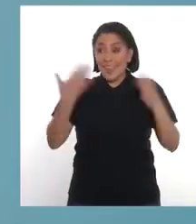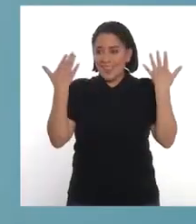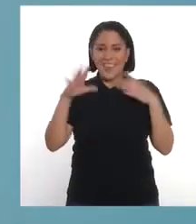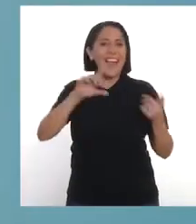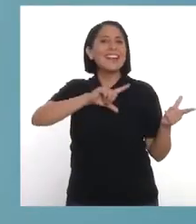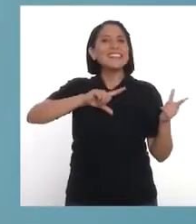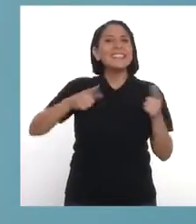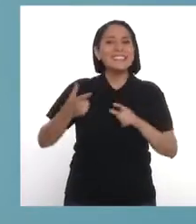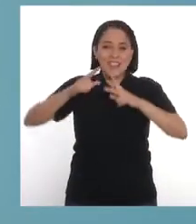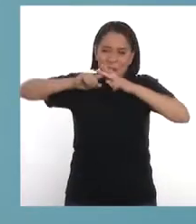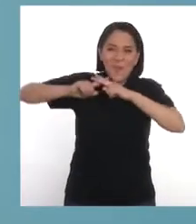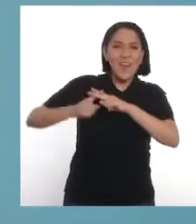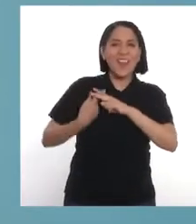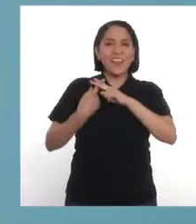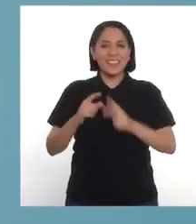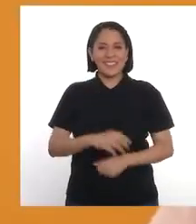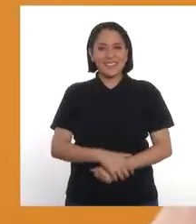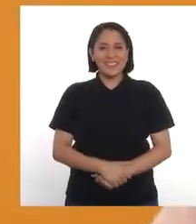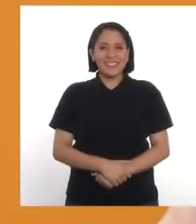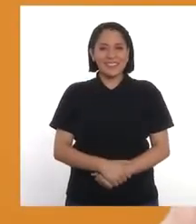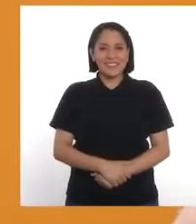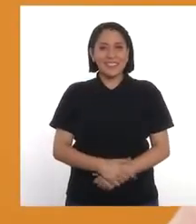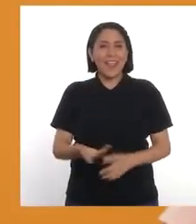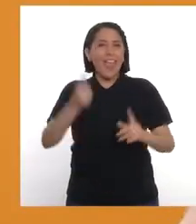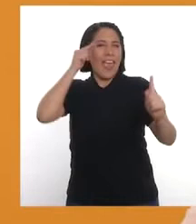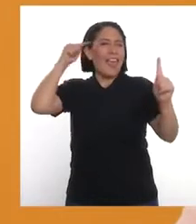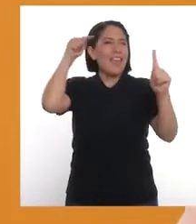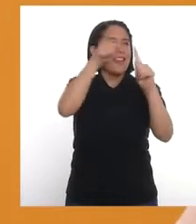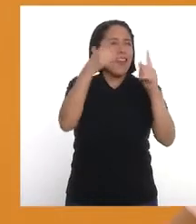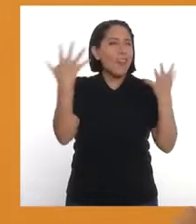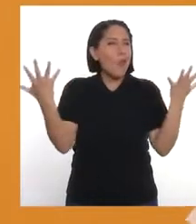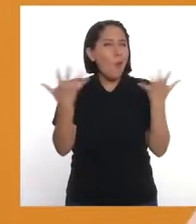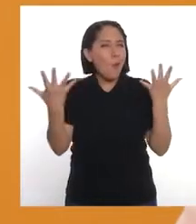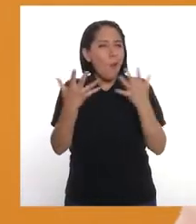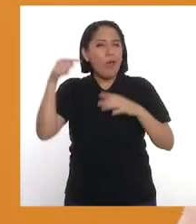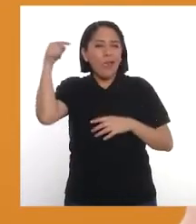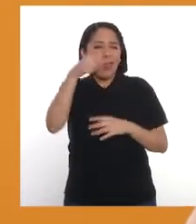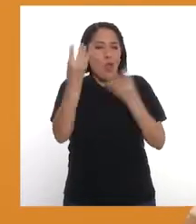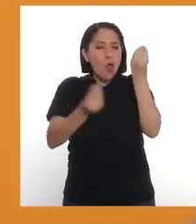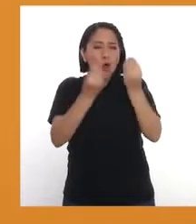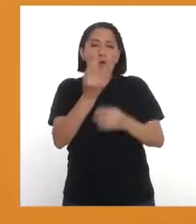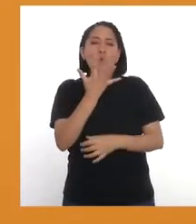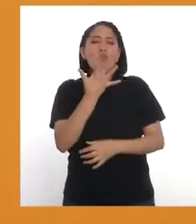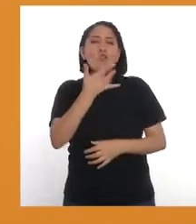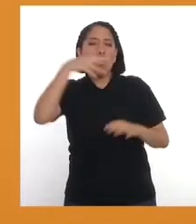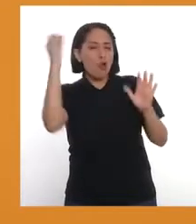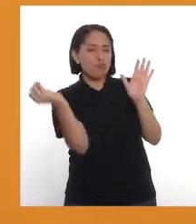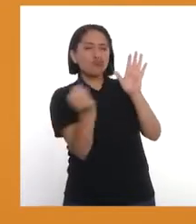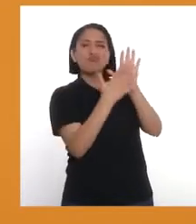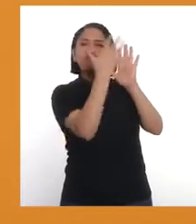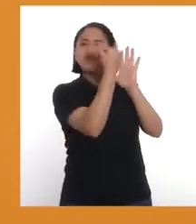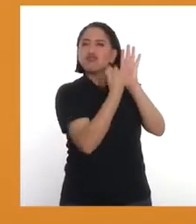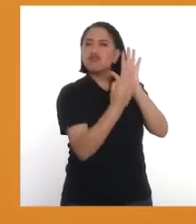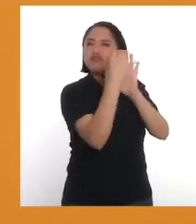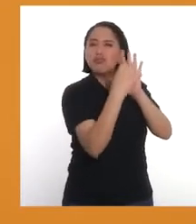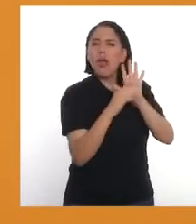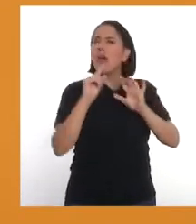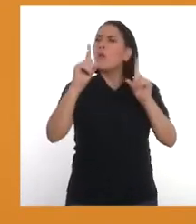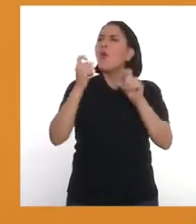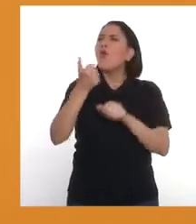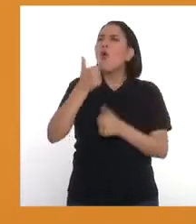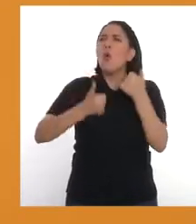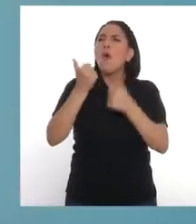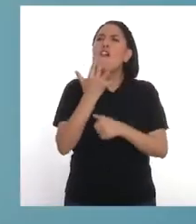Ya estamos listos para empezar. El reto de hoy será explorar el color en nuestros cómics. ¿Cuál es tu color favorito,